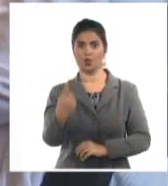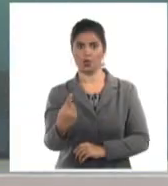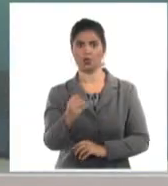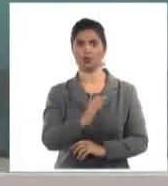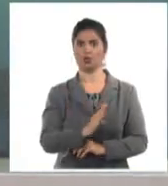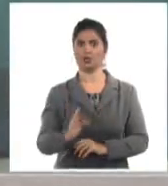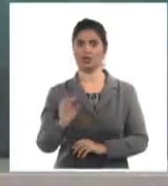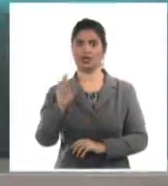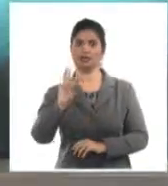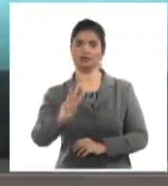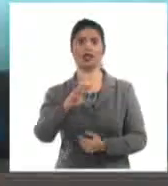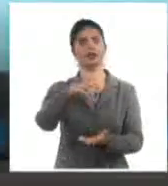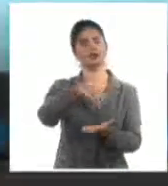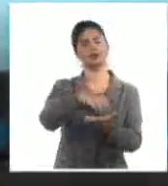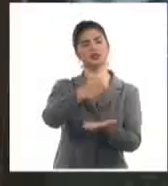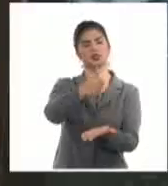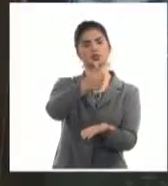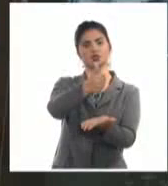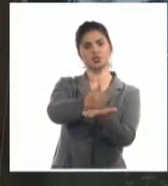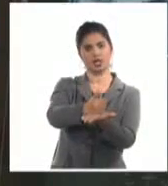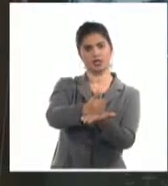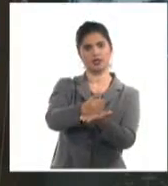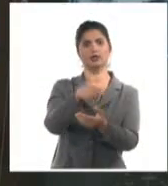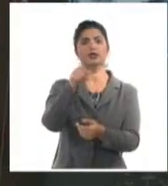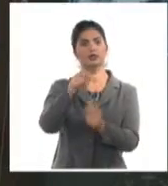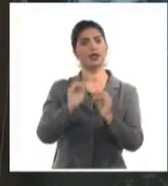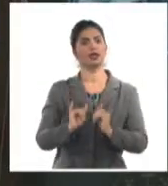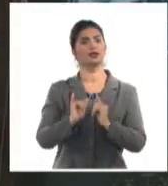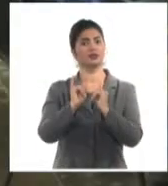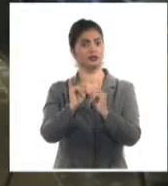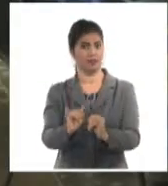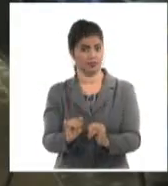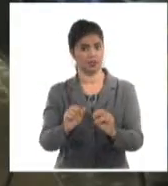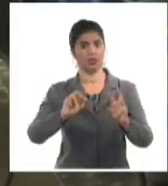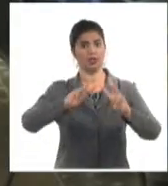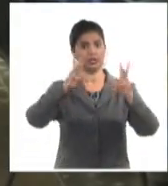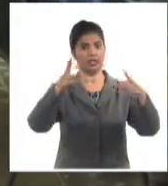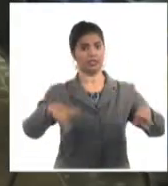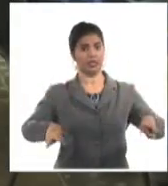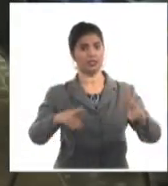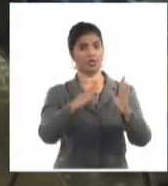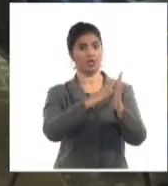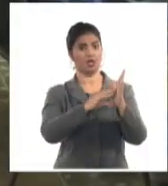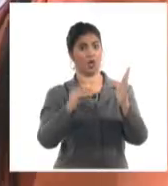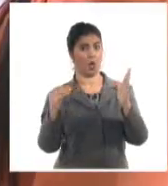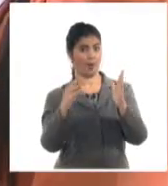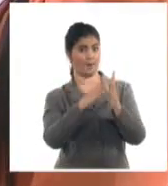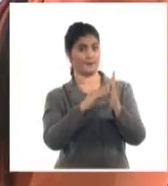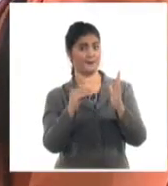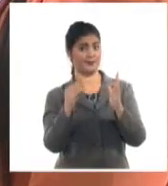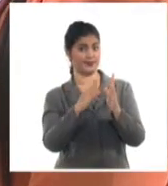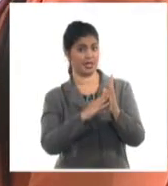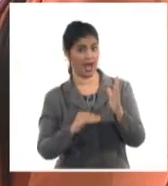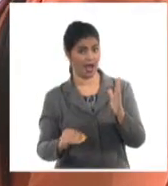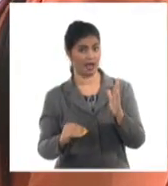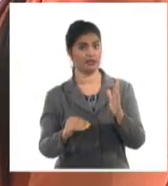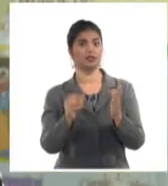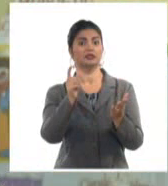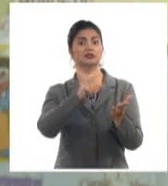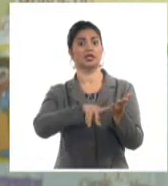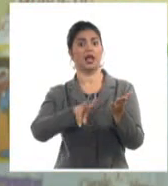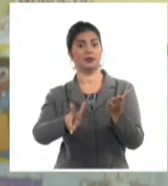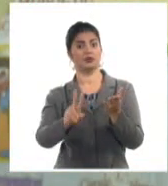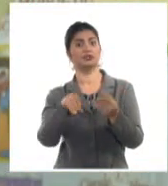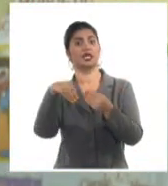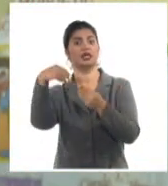centros de sede que también descargan a su vez de la plataforma del FTP provincial estos